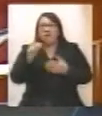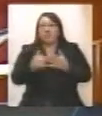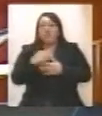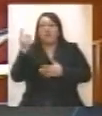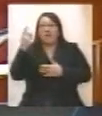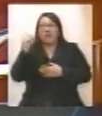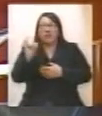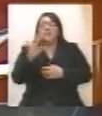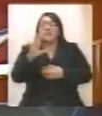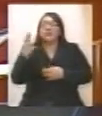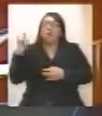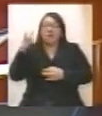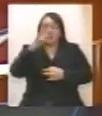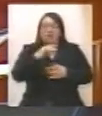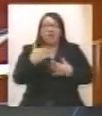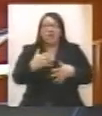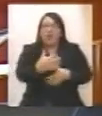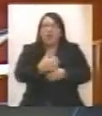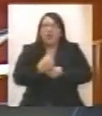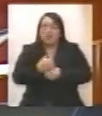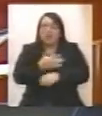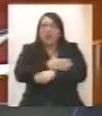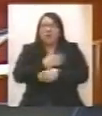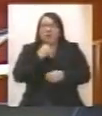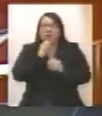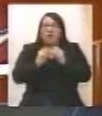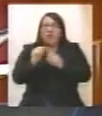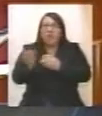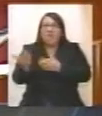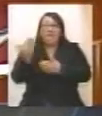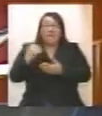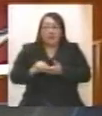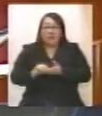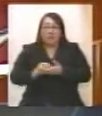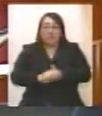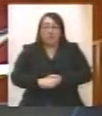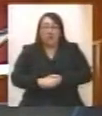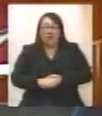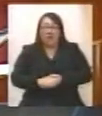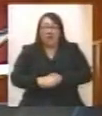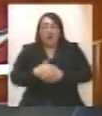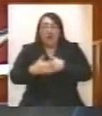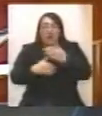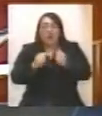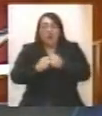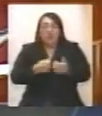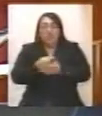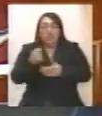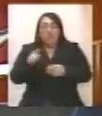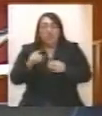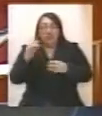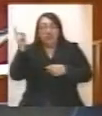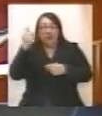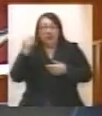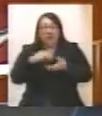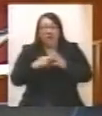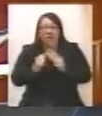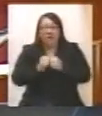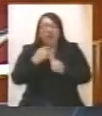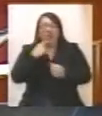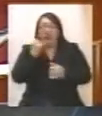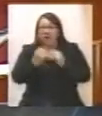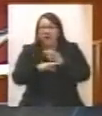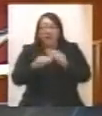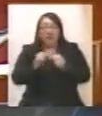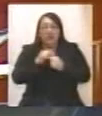helicópteros y 5 aviones recuperados por reparación mayor. El proceso de adquisición de estos helicópteros se